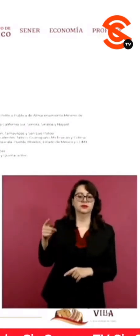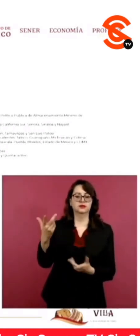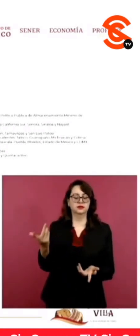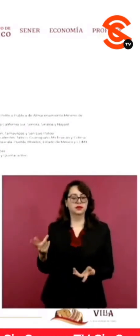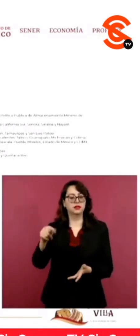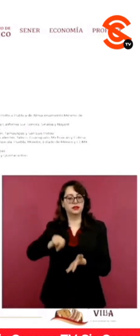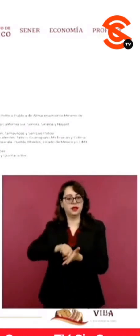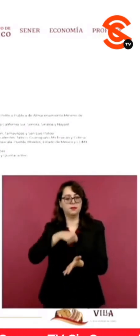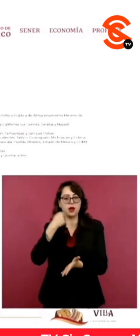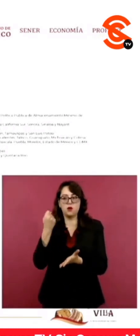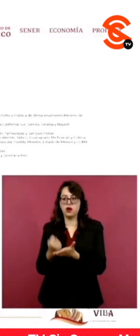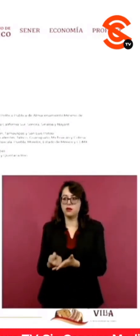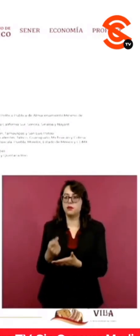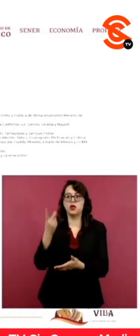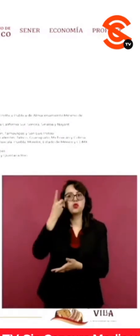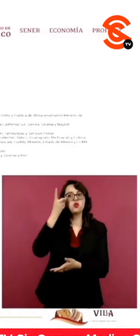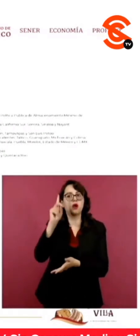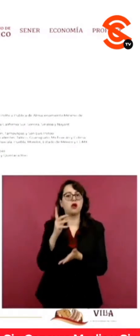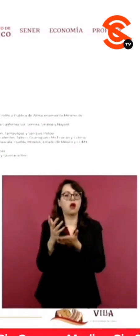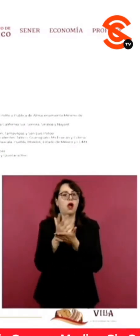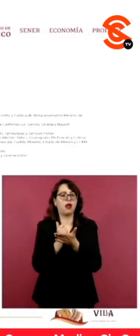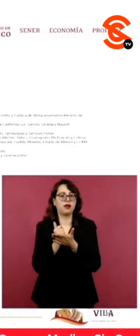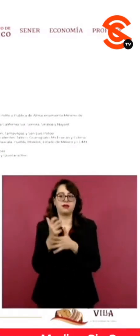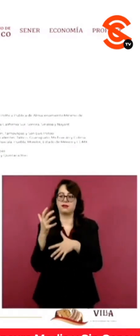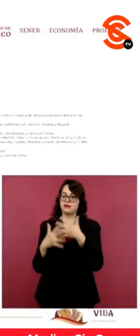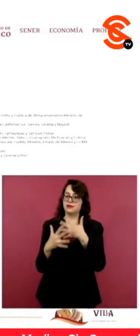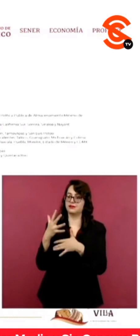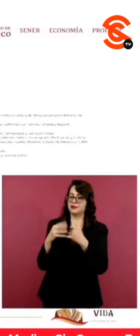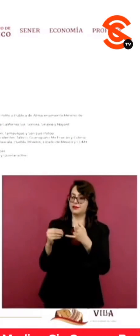en Tampico, Tamaulipas, precio al público